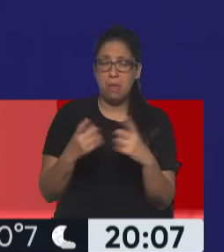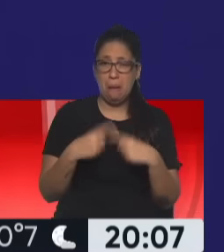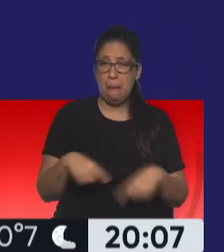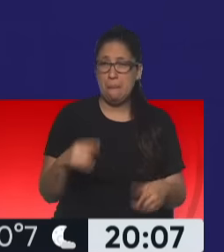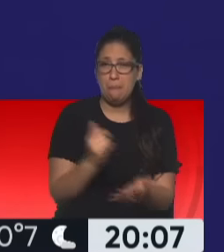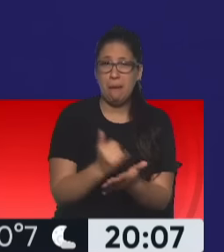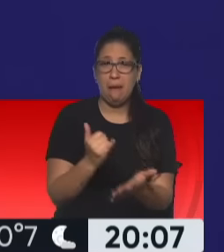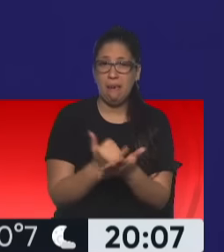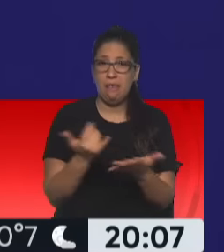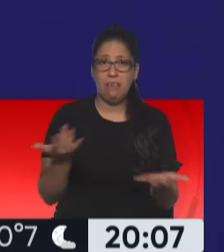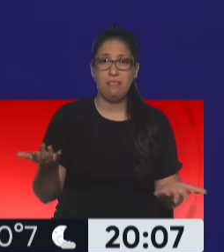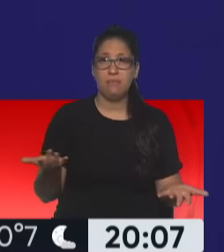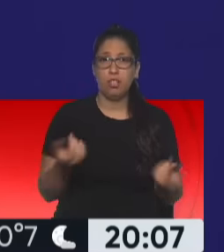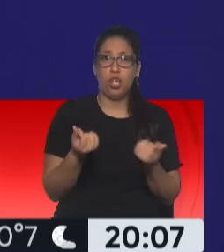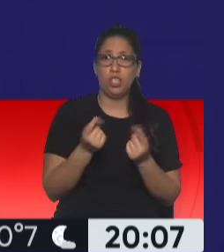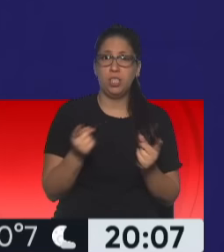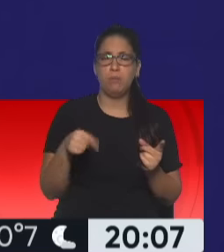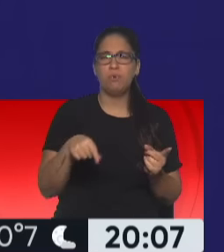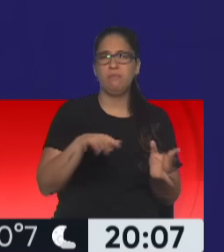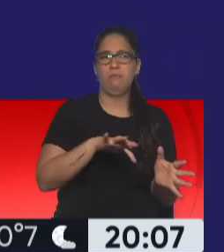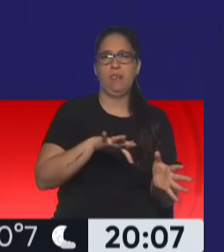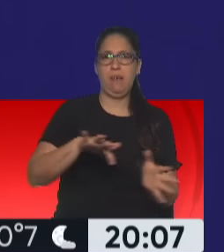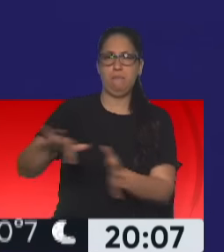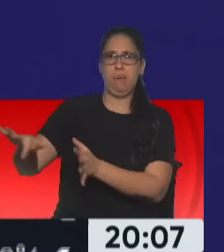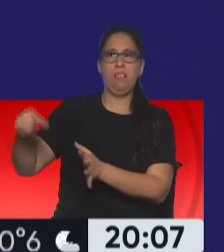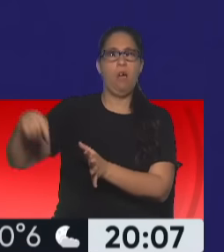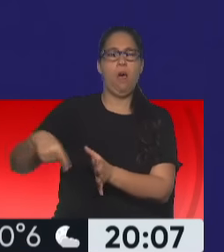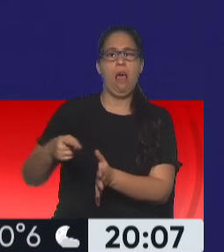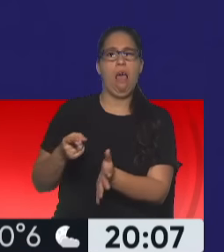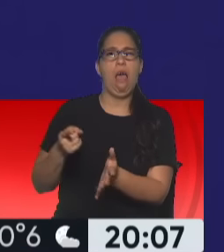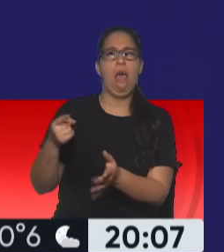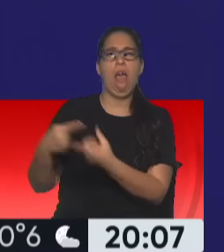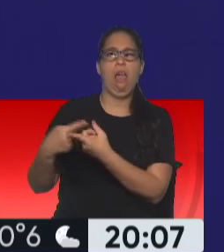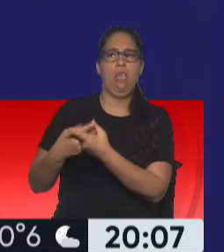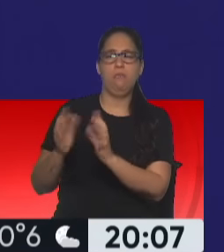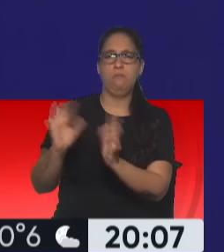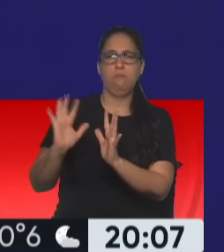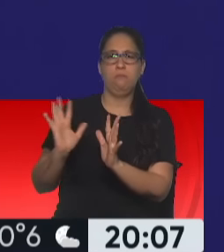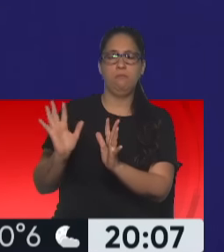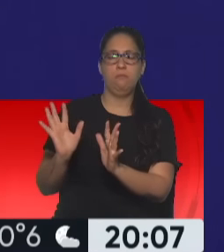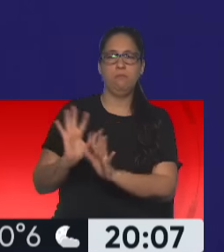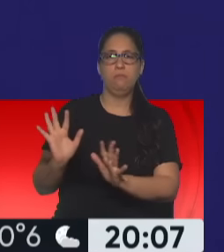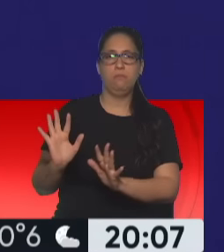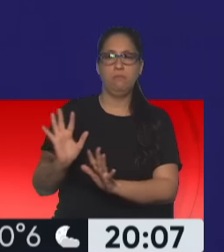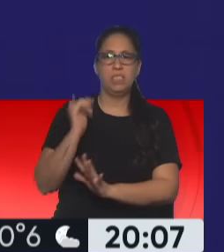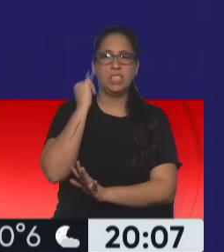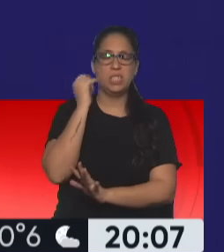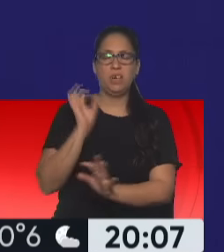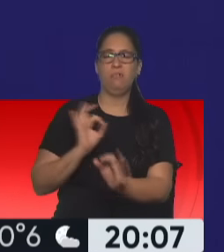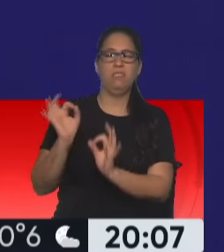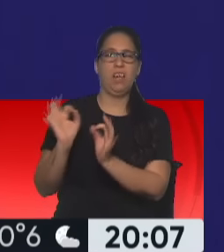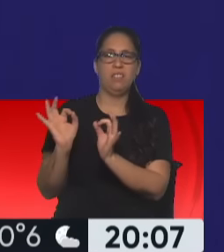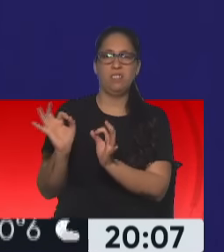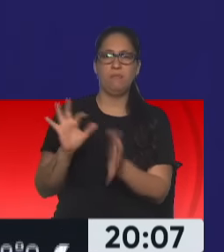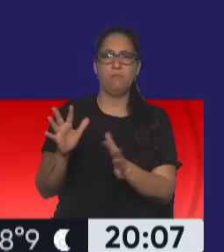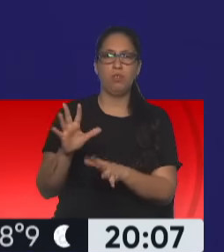Pero más allá de eso, que no me voy a poner a discutir, todo eso, porque esa discusión me demanda, ya la tengo medida, me demanda